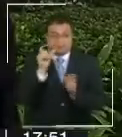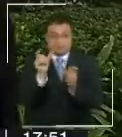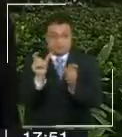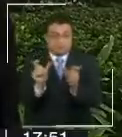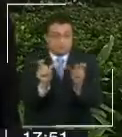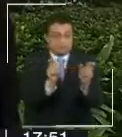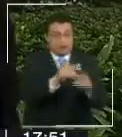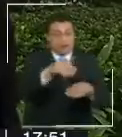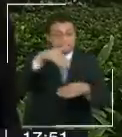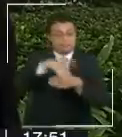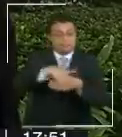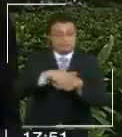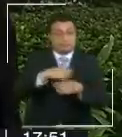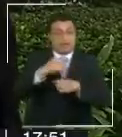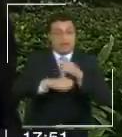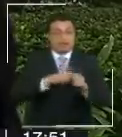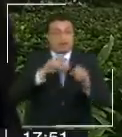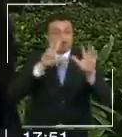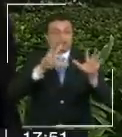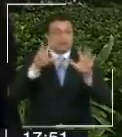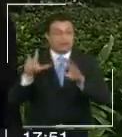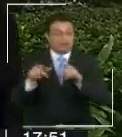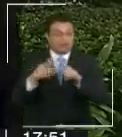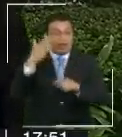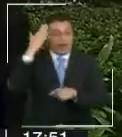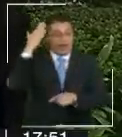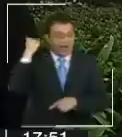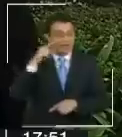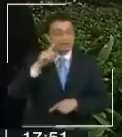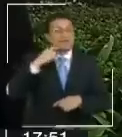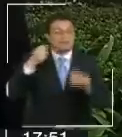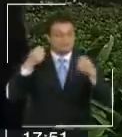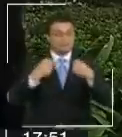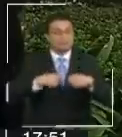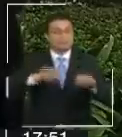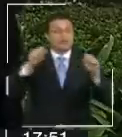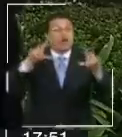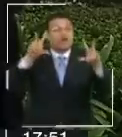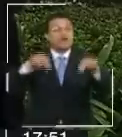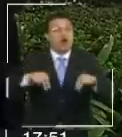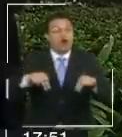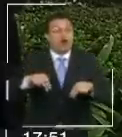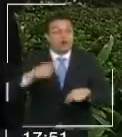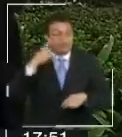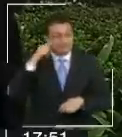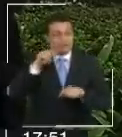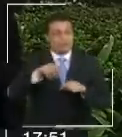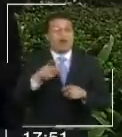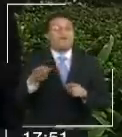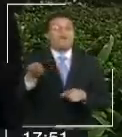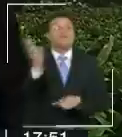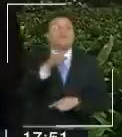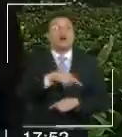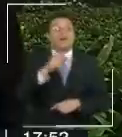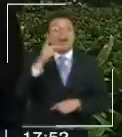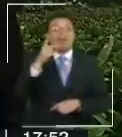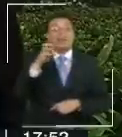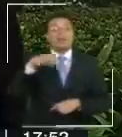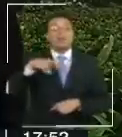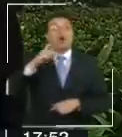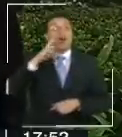el plebiscito del año 88, aquel histórico plebiscito en que ganó el no y pudimos volver a la democracia.